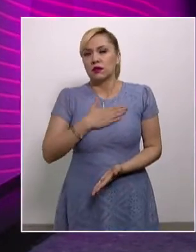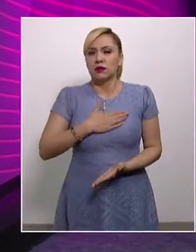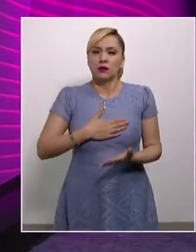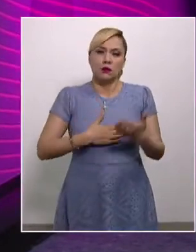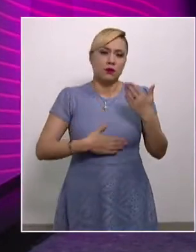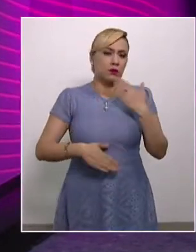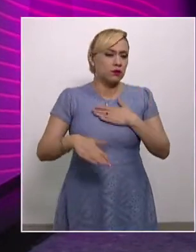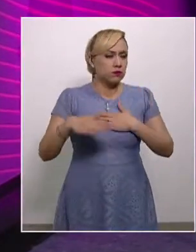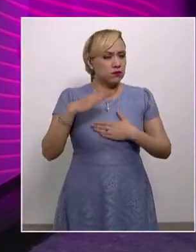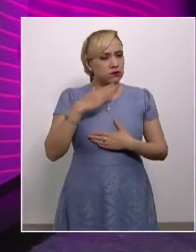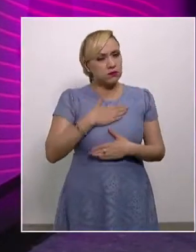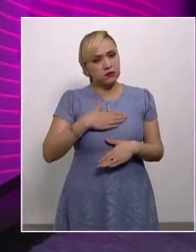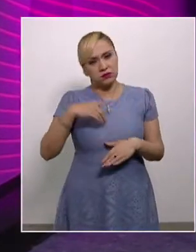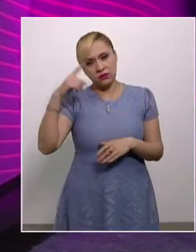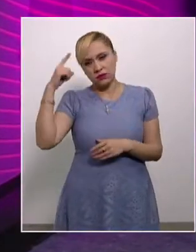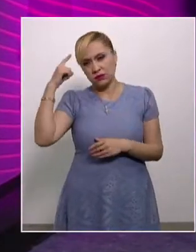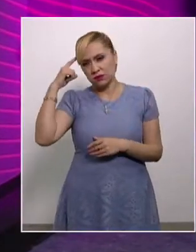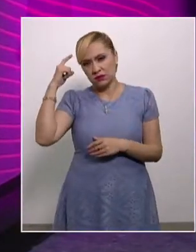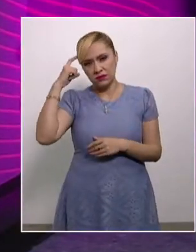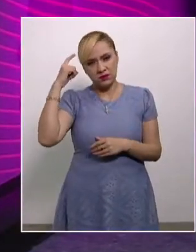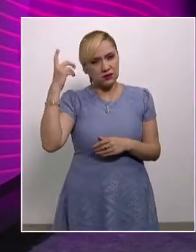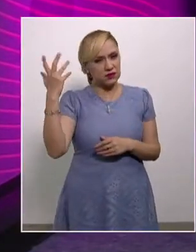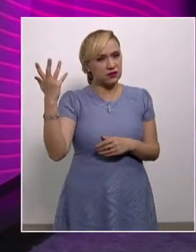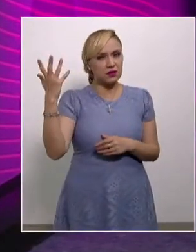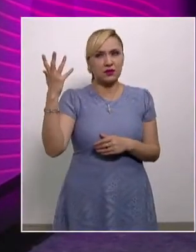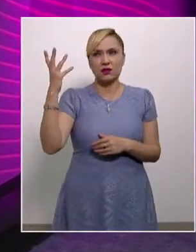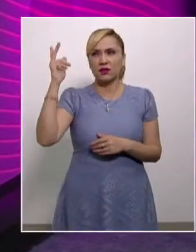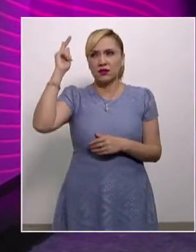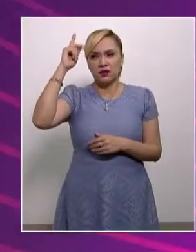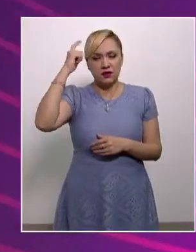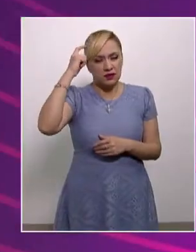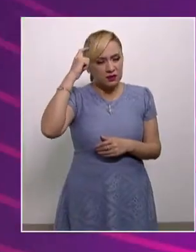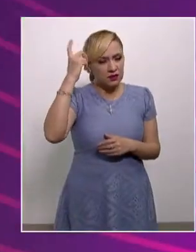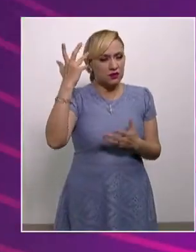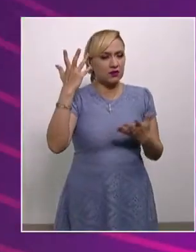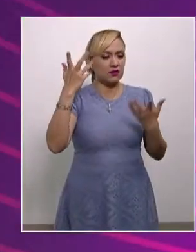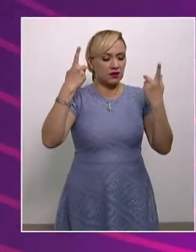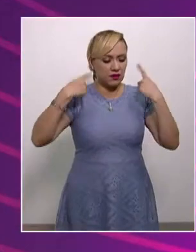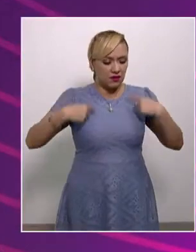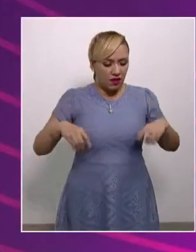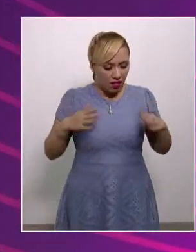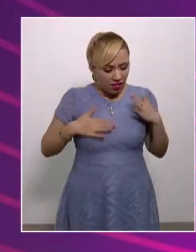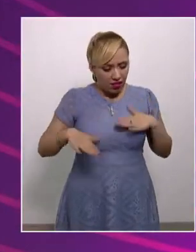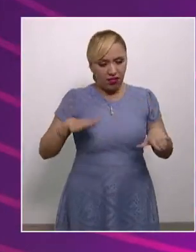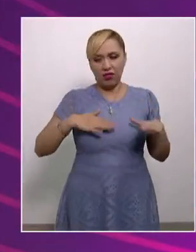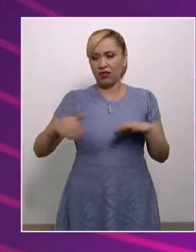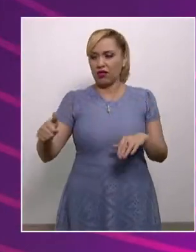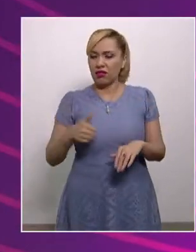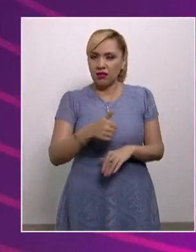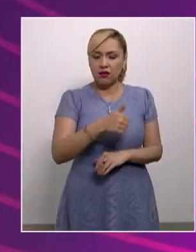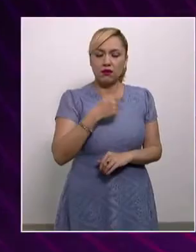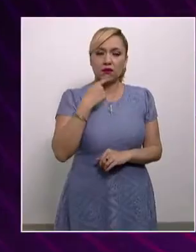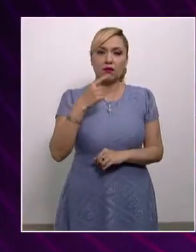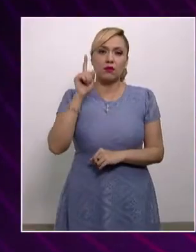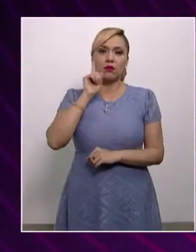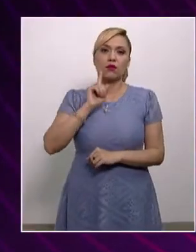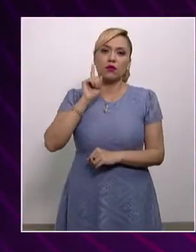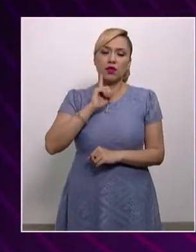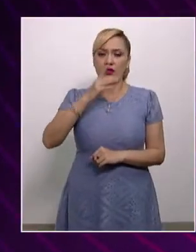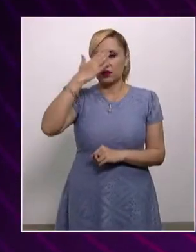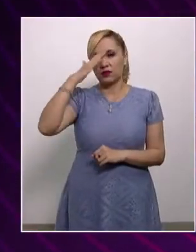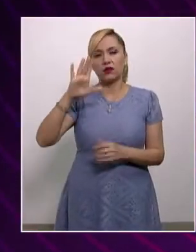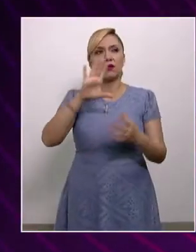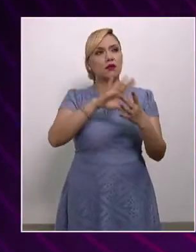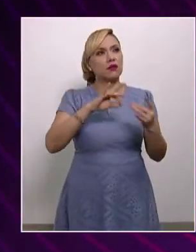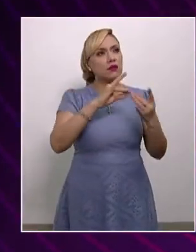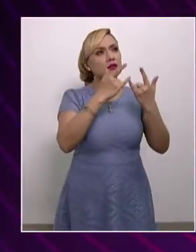desgastada emocionalmente, físicamente, no supieron qué hacer con las historias, por ahí empatizaron con alguien, la señora que le contó la historia de